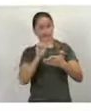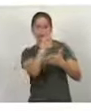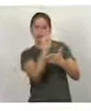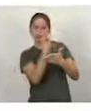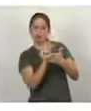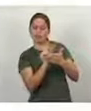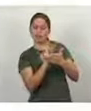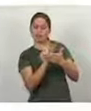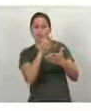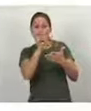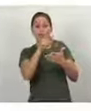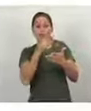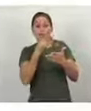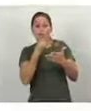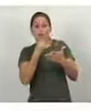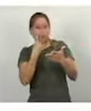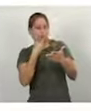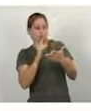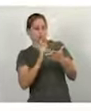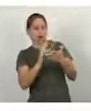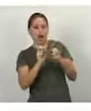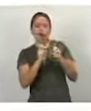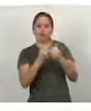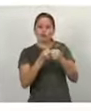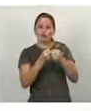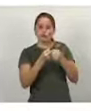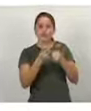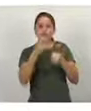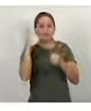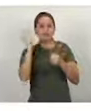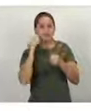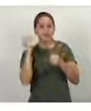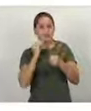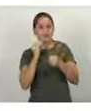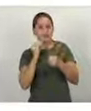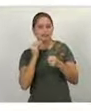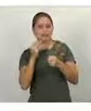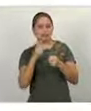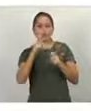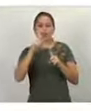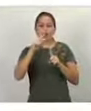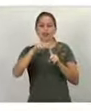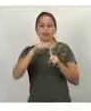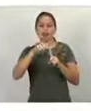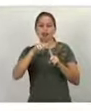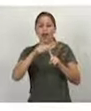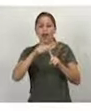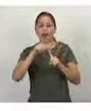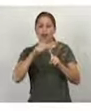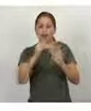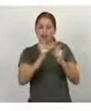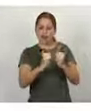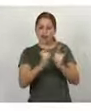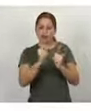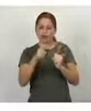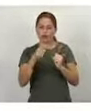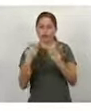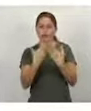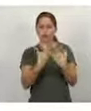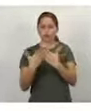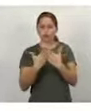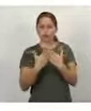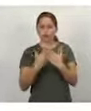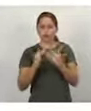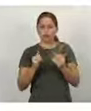te permitió autocontrolarte en una de las tareas que quedaron como parte del